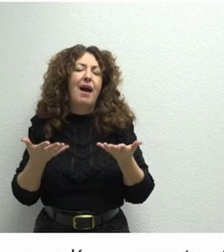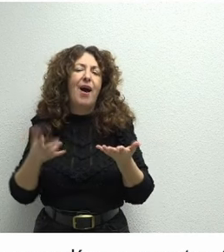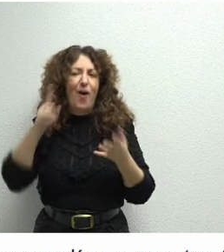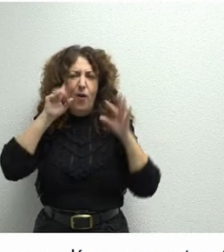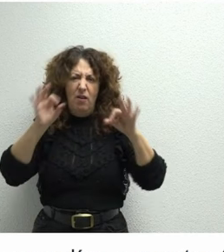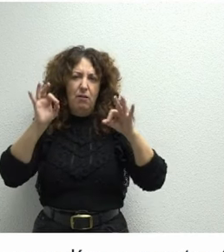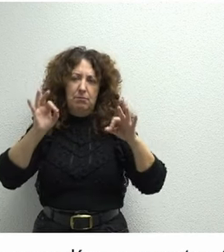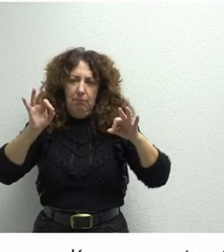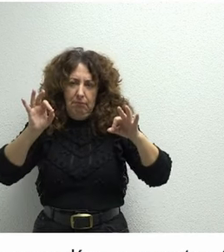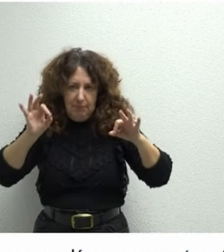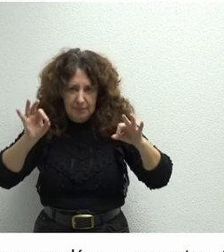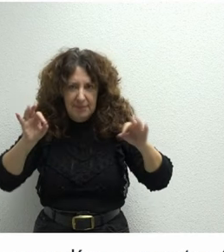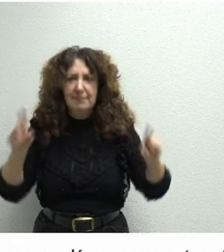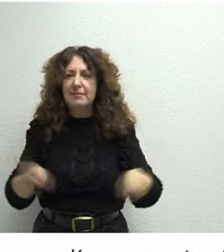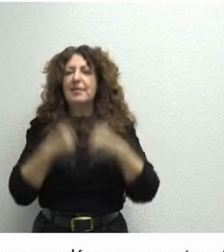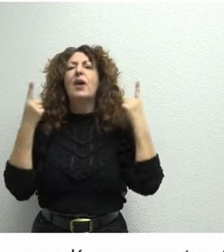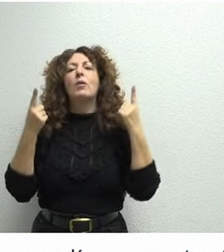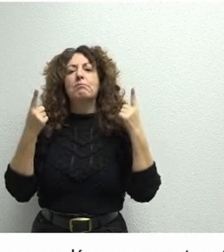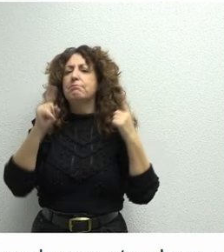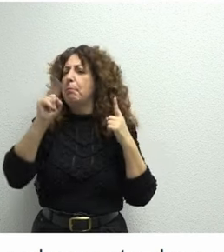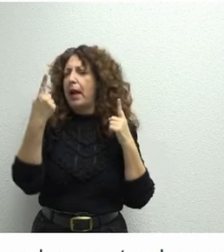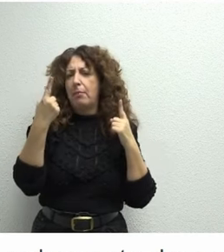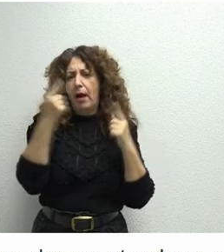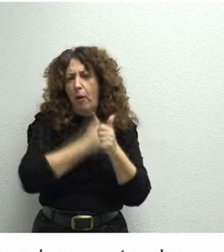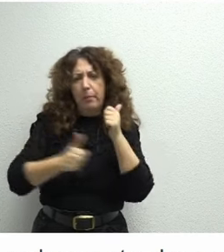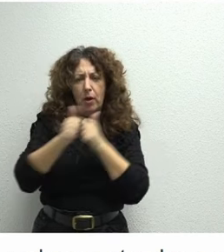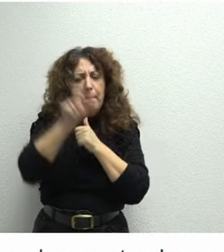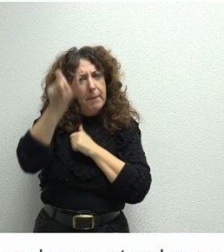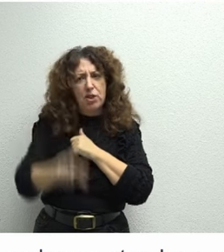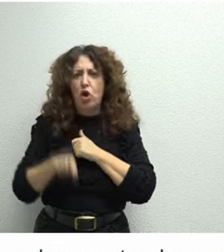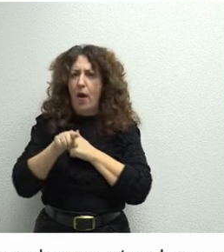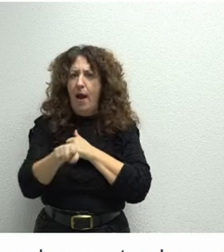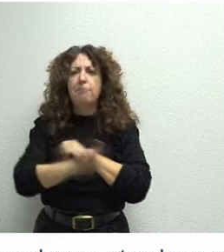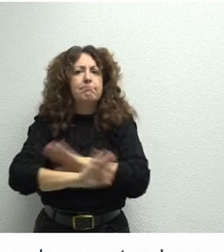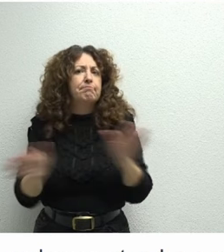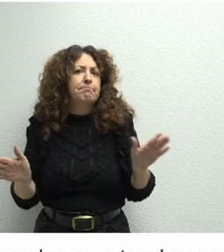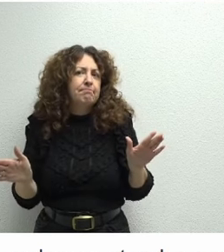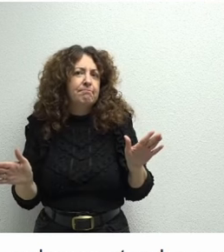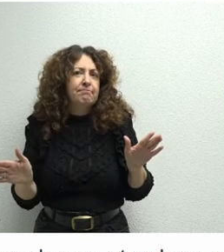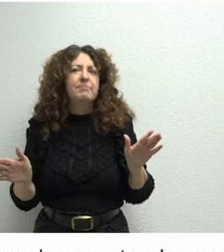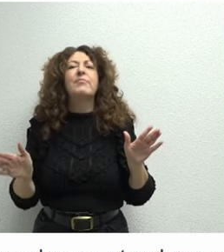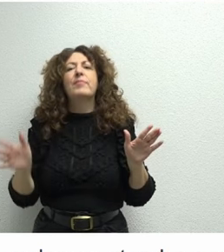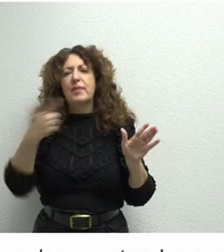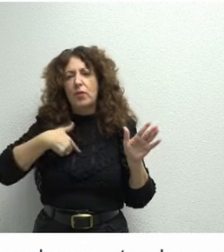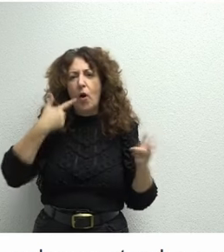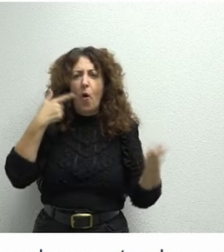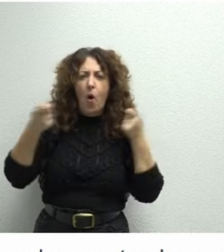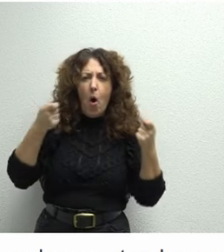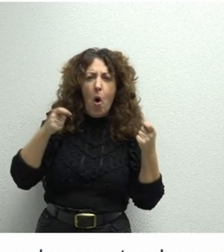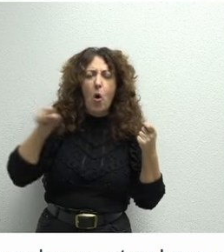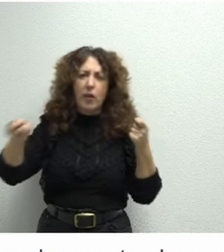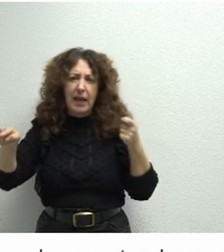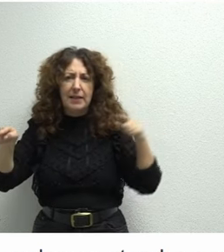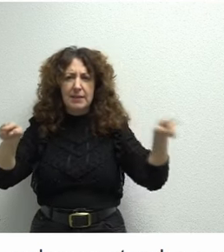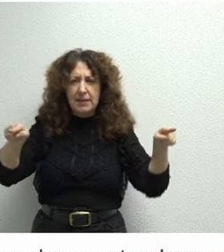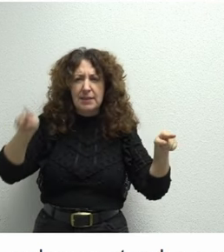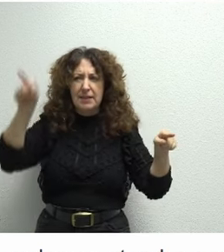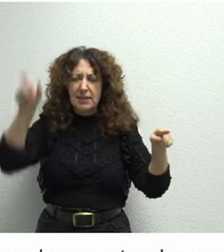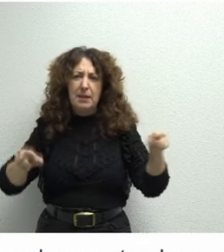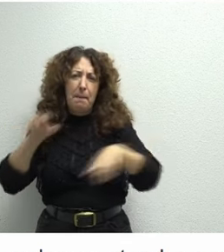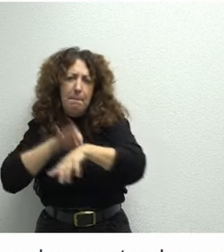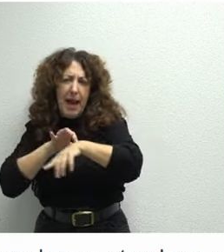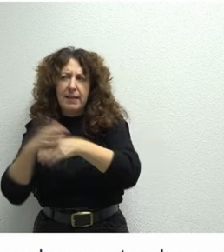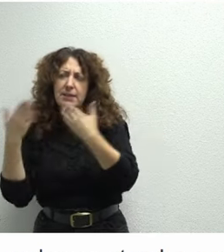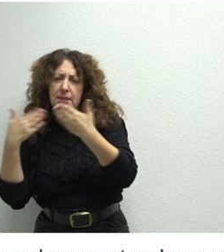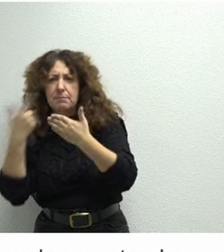encima de todo está el paciente está la persona y bueno evidentemente nos coordinamos con el profesional de referencia en caso de